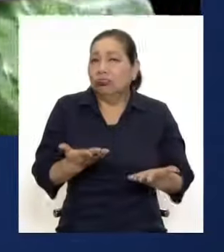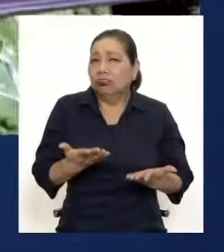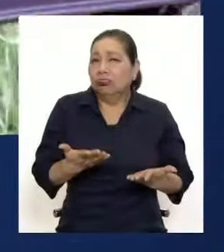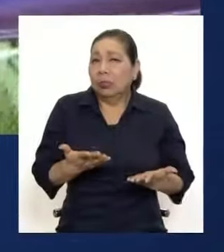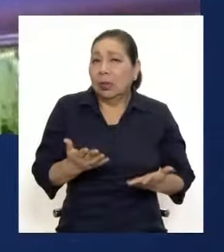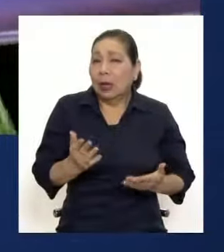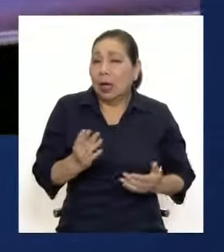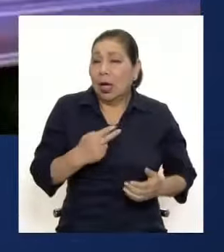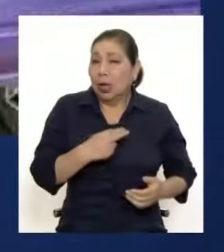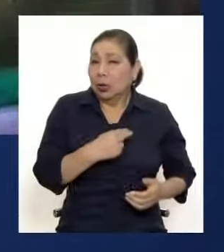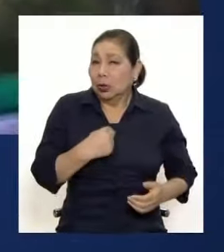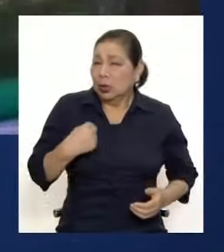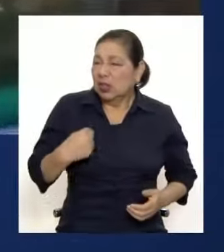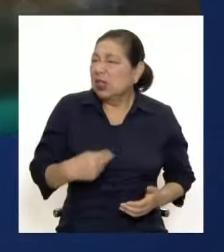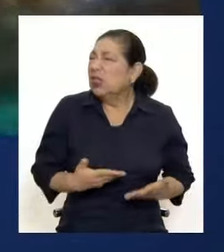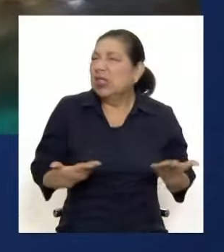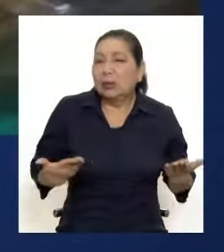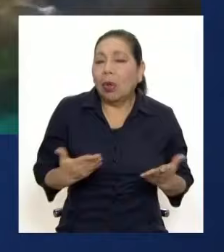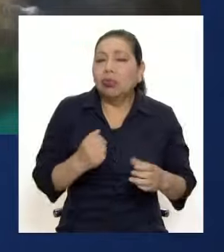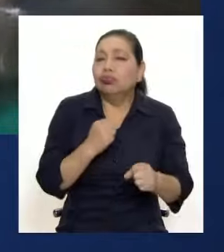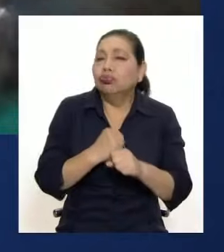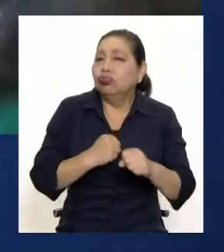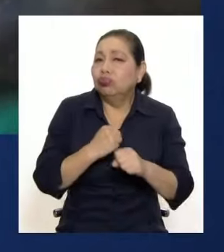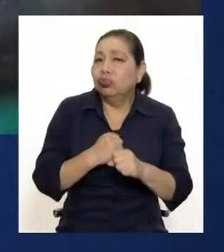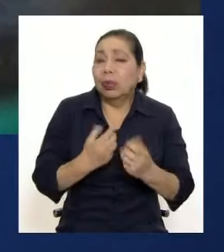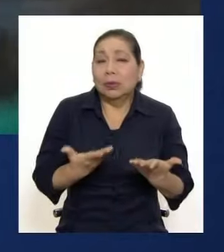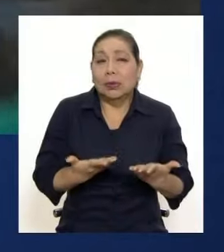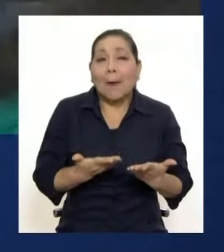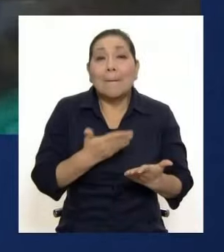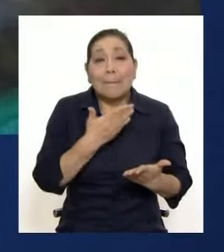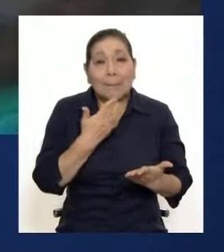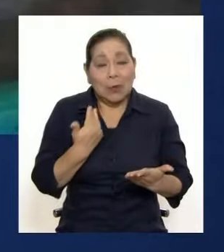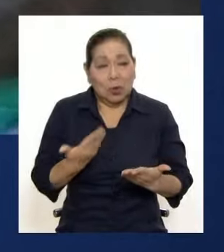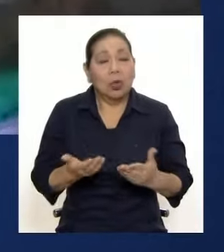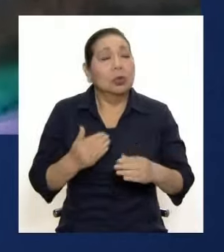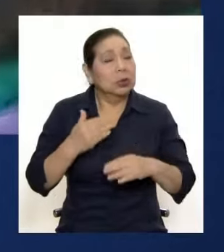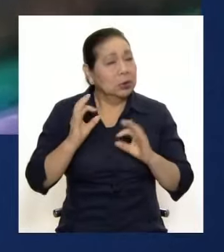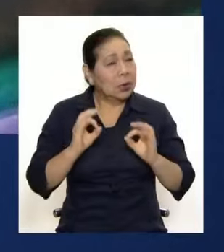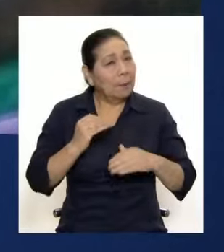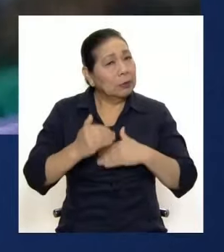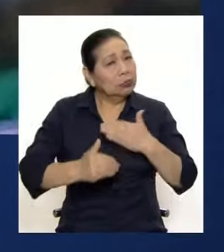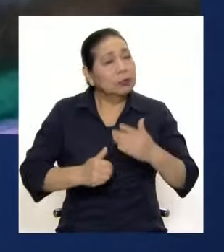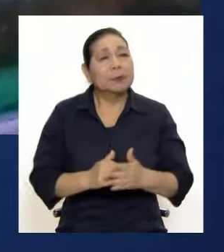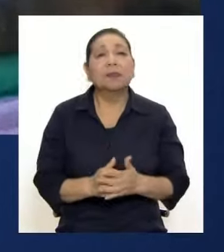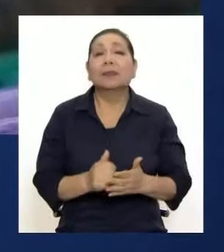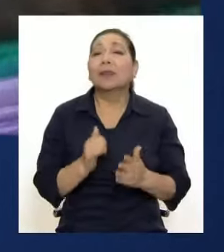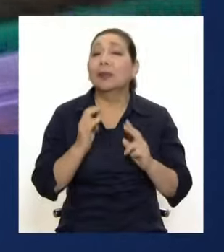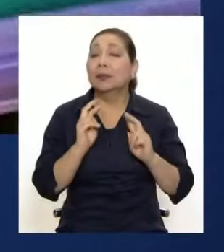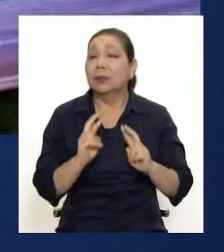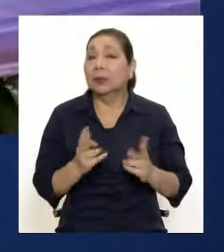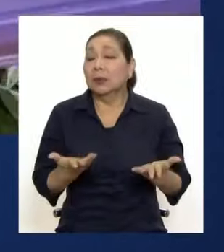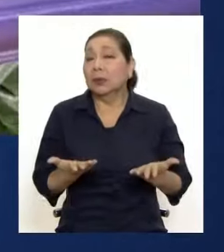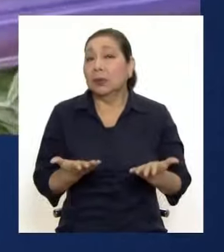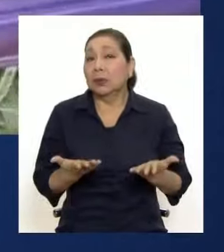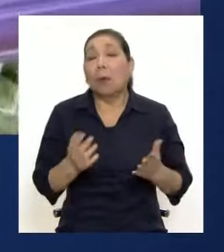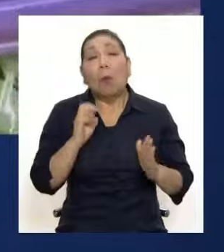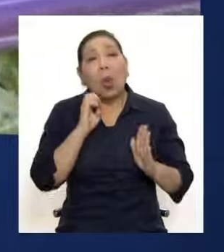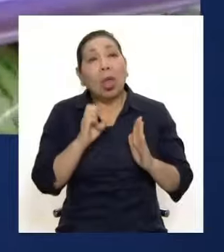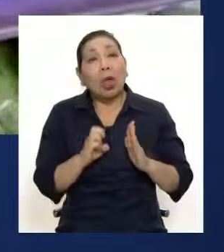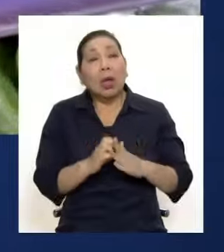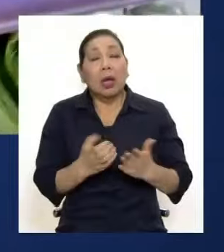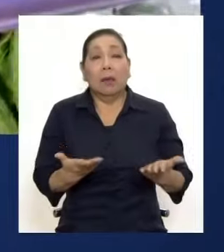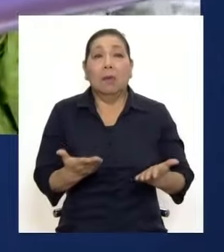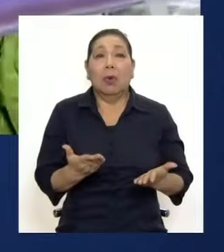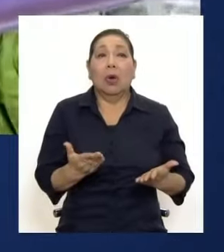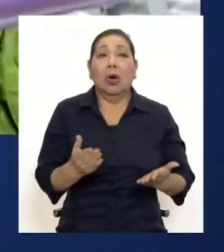pueblo dedicado al trabajo y a la mejora continua Entonces qué vemos una ciudad por ejemplo como